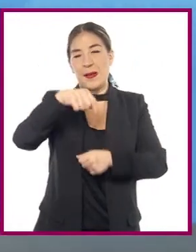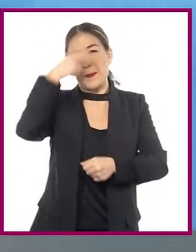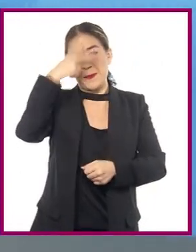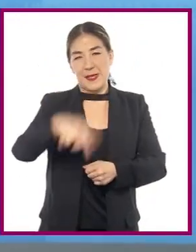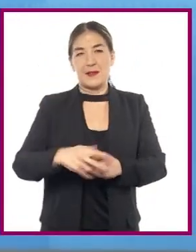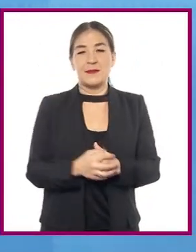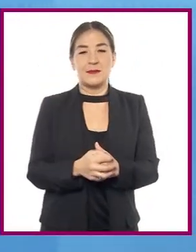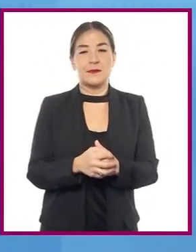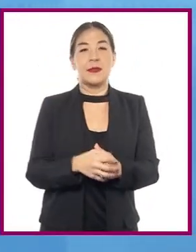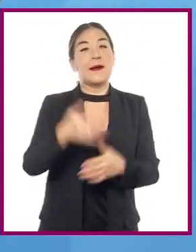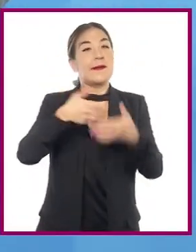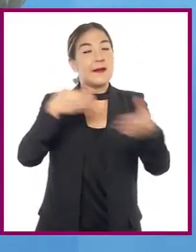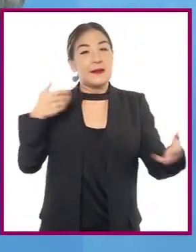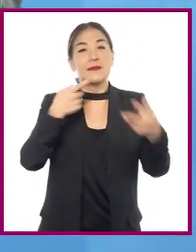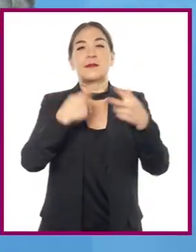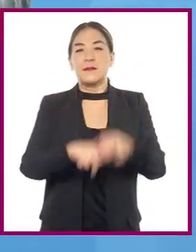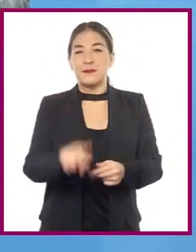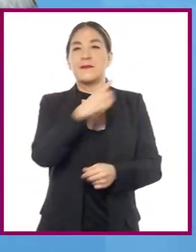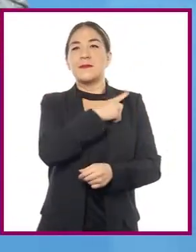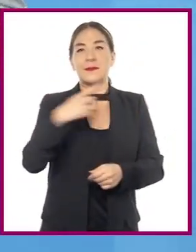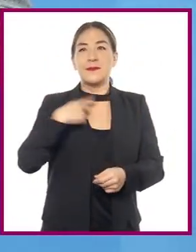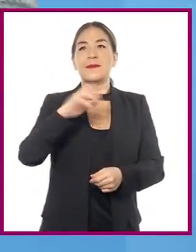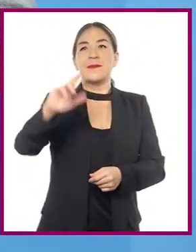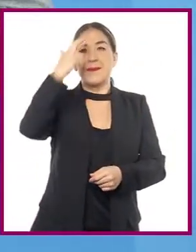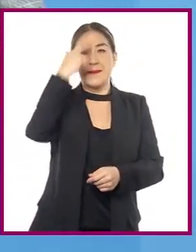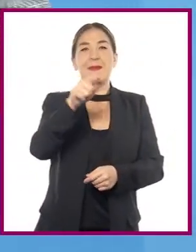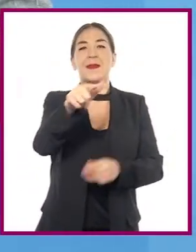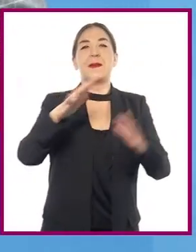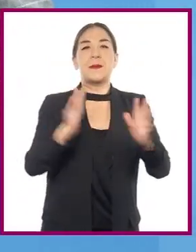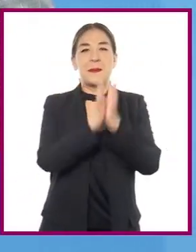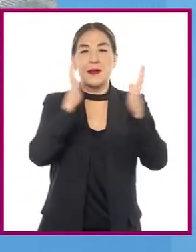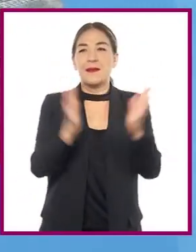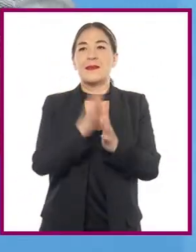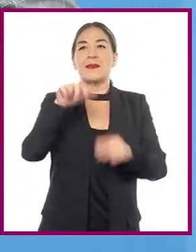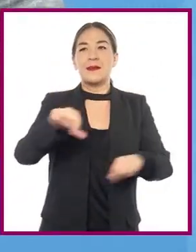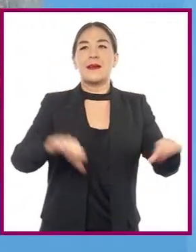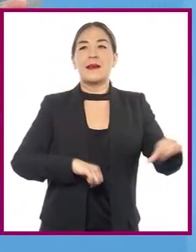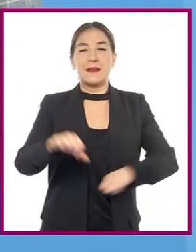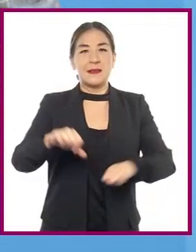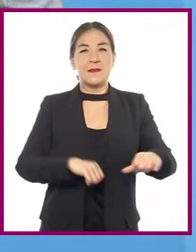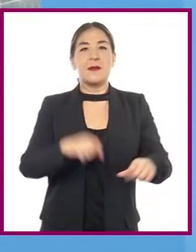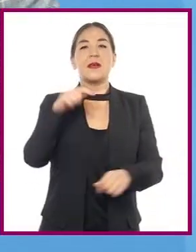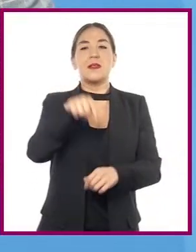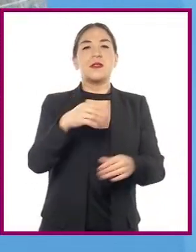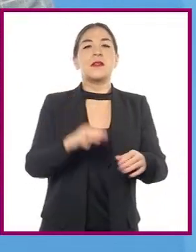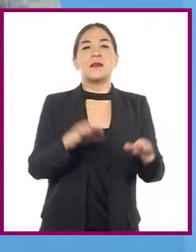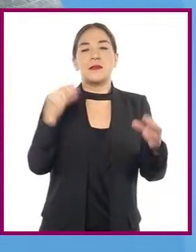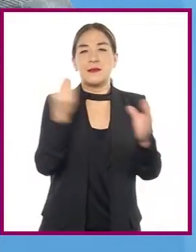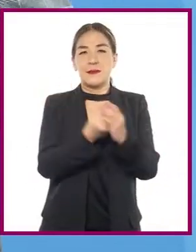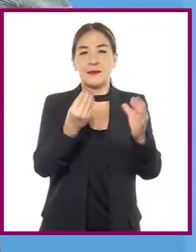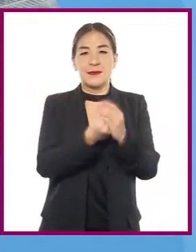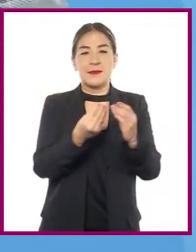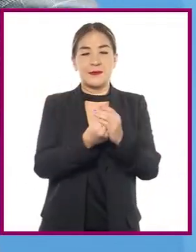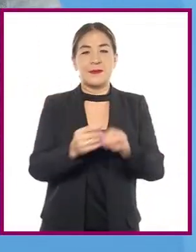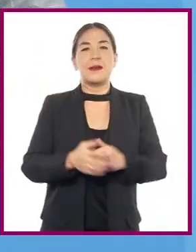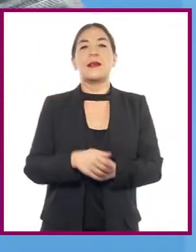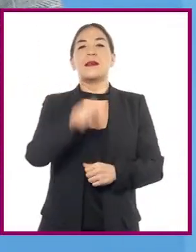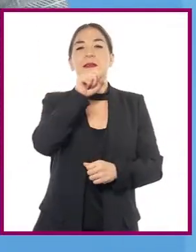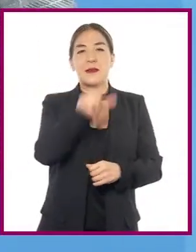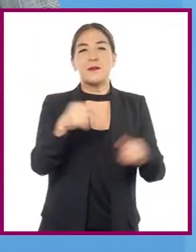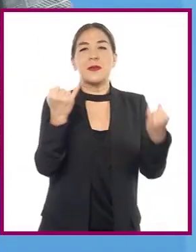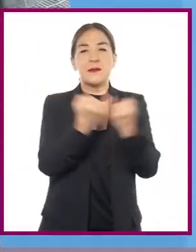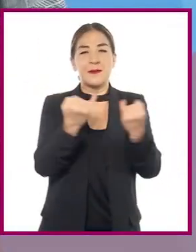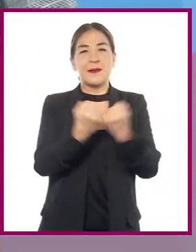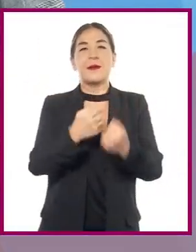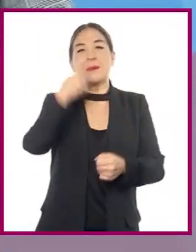iniciar, les recordamos que es importante que participen en las actividades planteadas a lo largo de la sesión. También